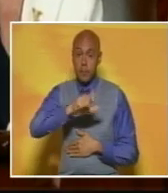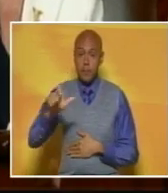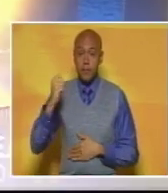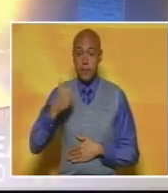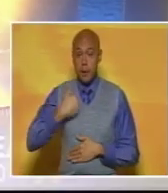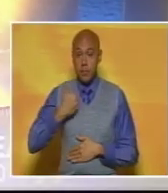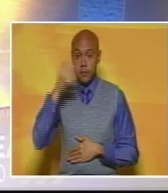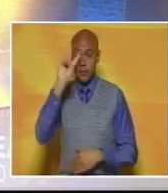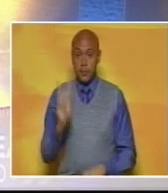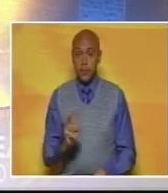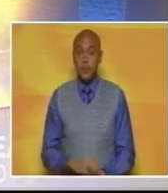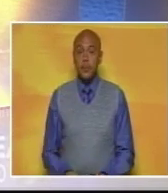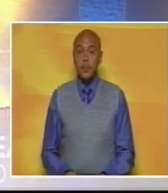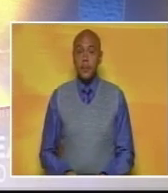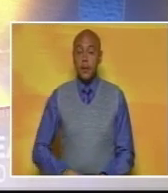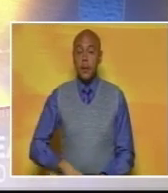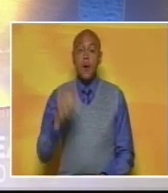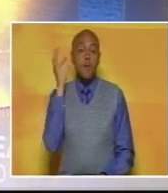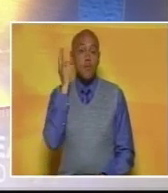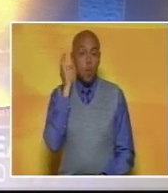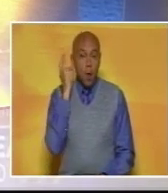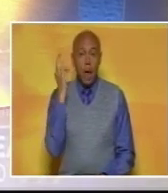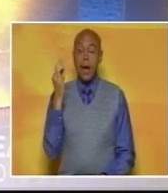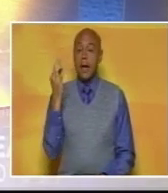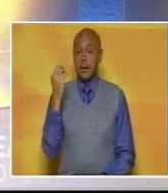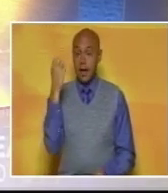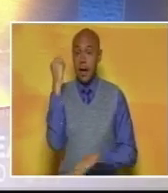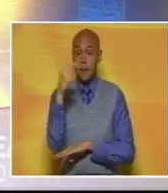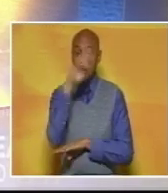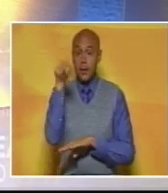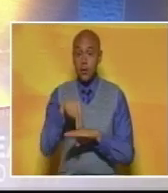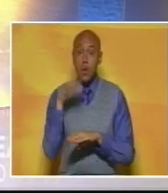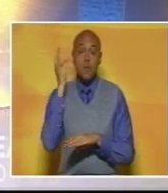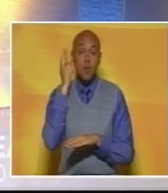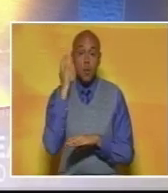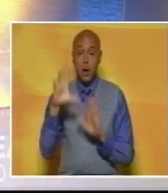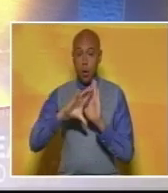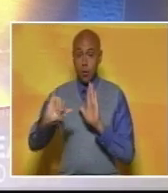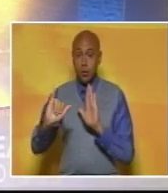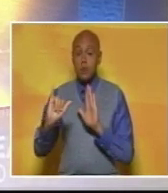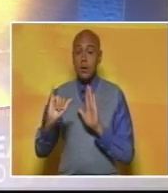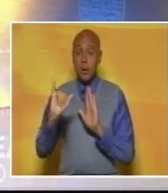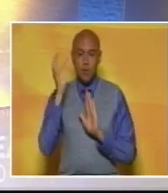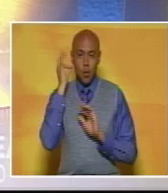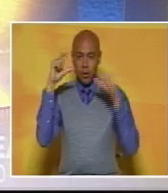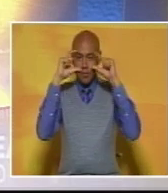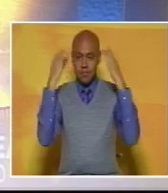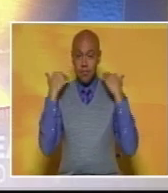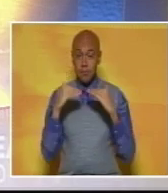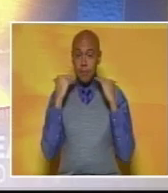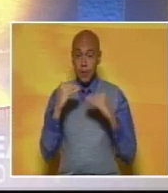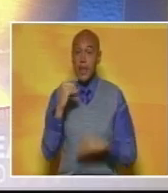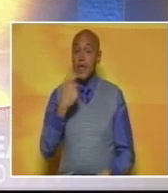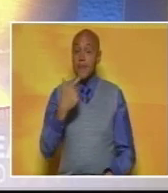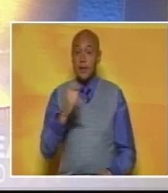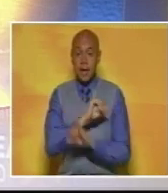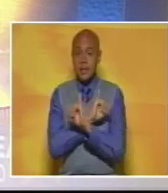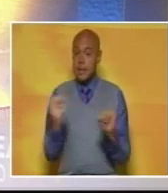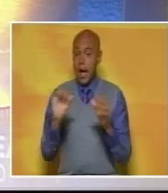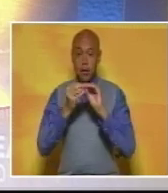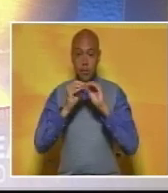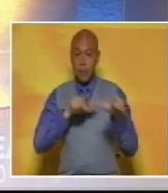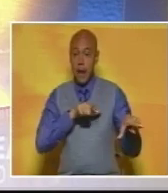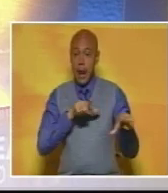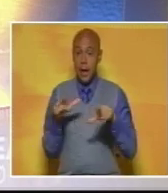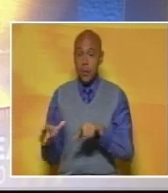venezolanos. La primera vicepresidenta de la Asamblea Nacional Constituyente, Tania Díaz, anunció la culminación de la segunda reforma